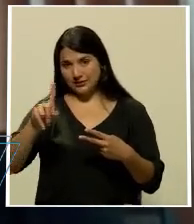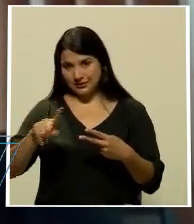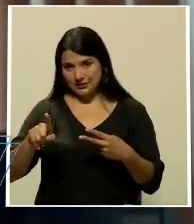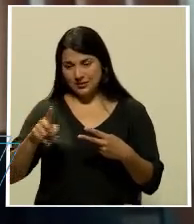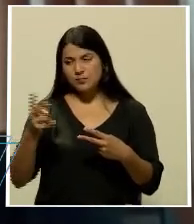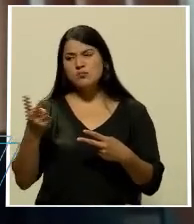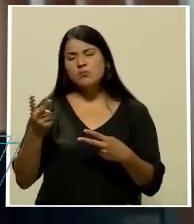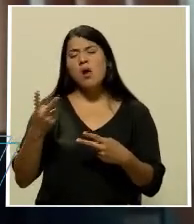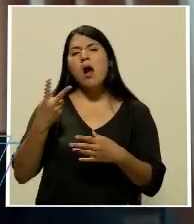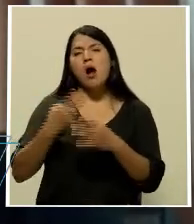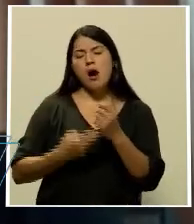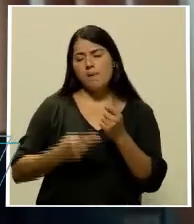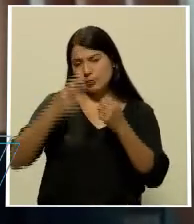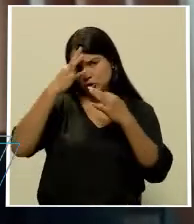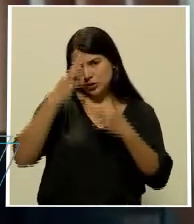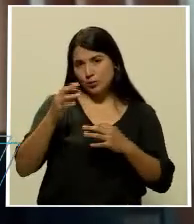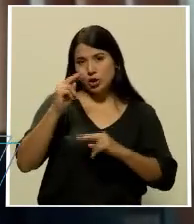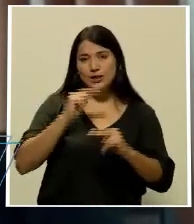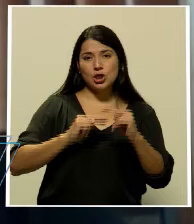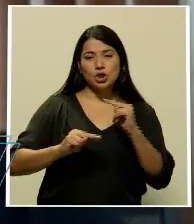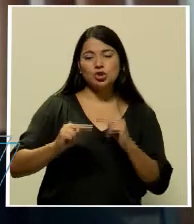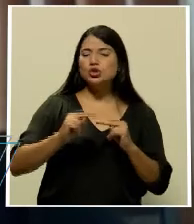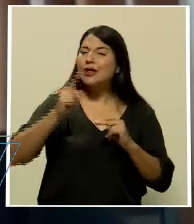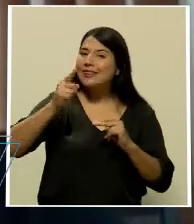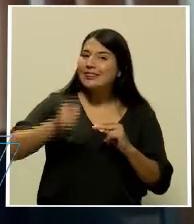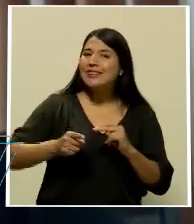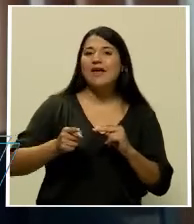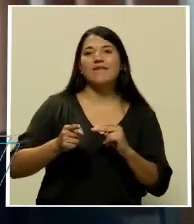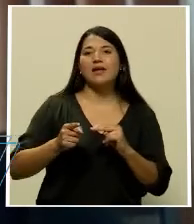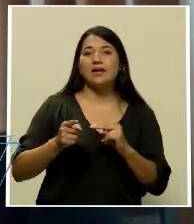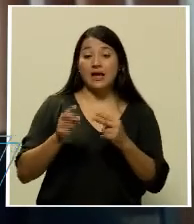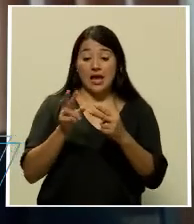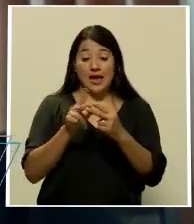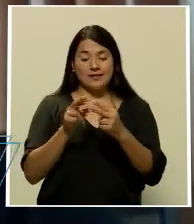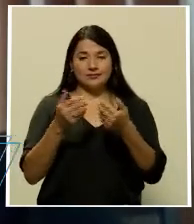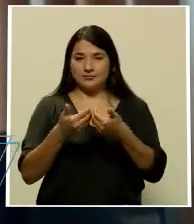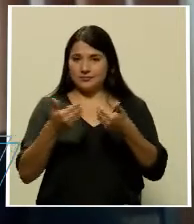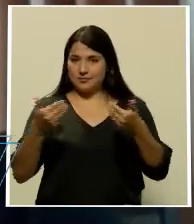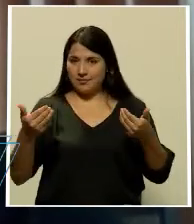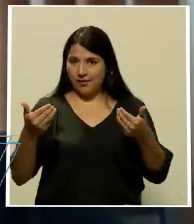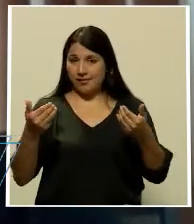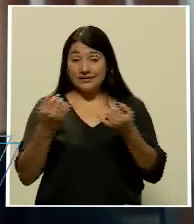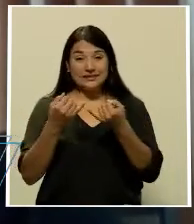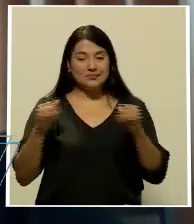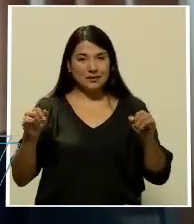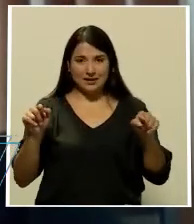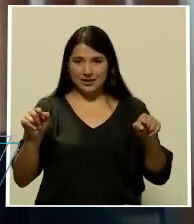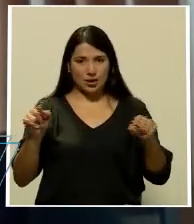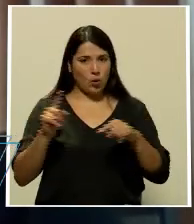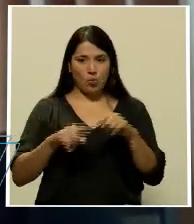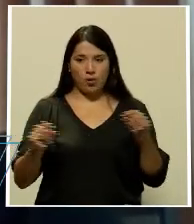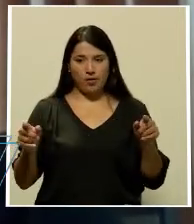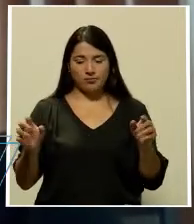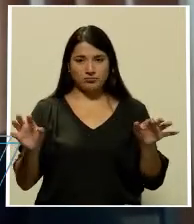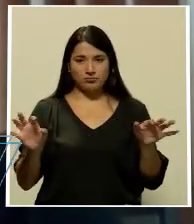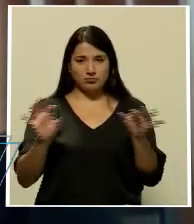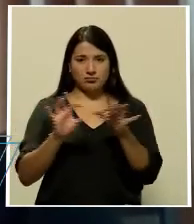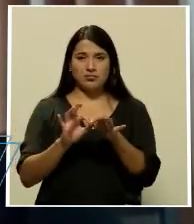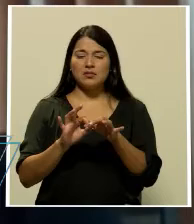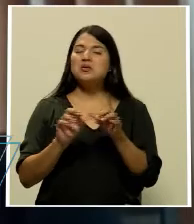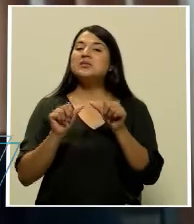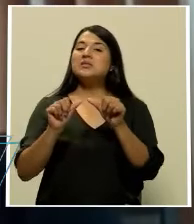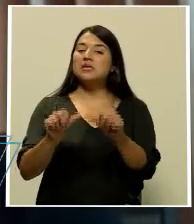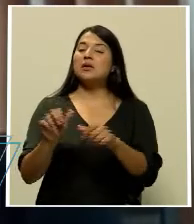total convencimiento de que los negocios deben de ser autosostenibles y rentables por sí solos. Y en esa línea pues se